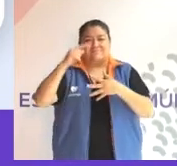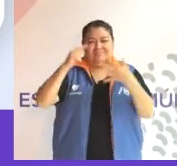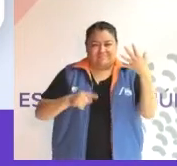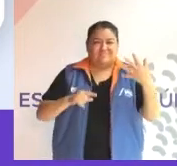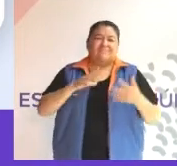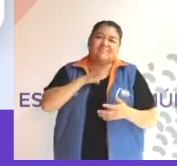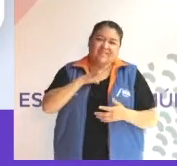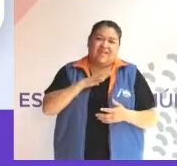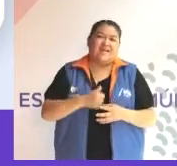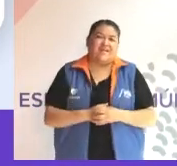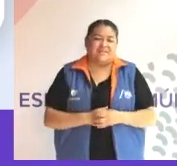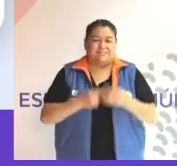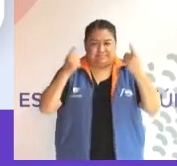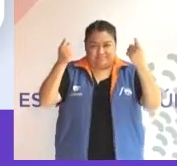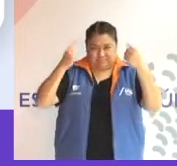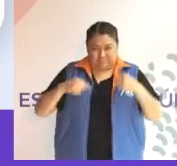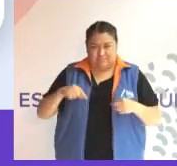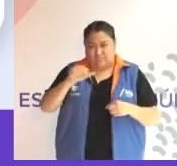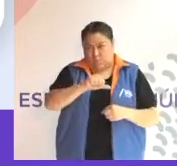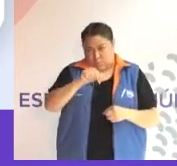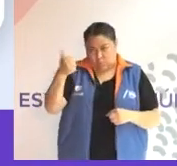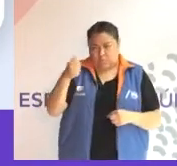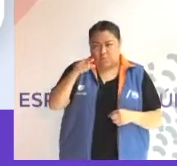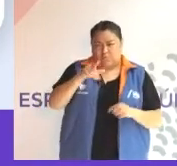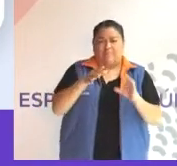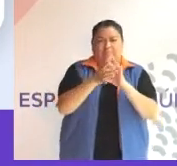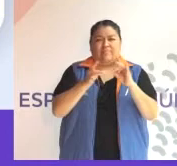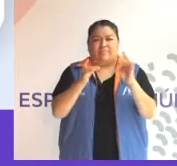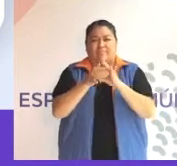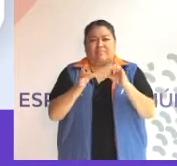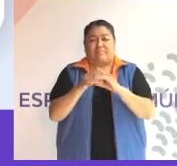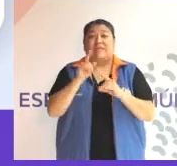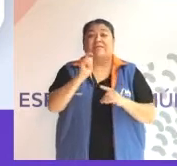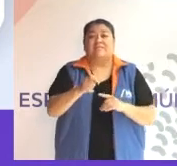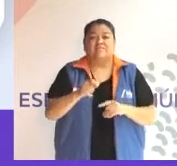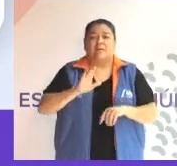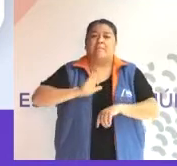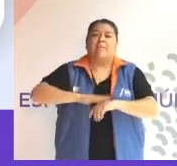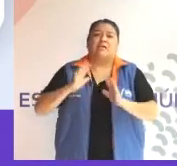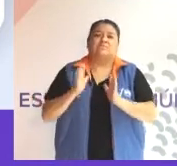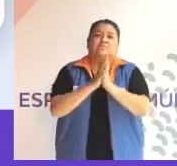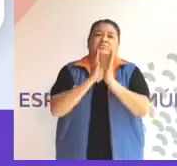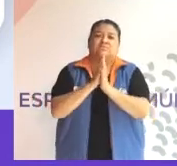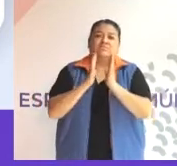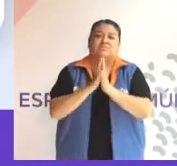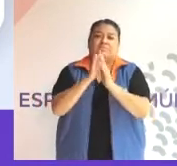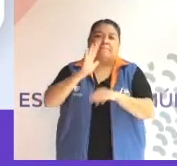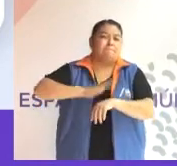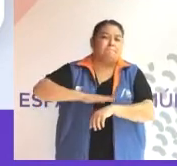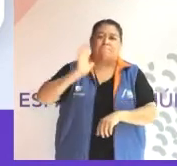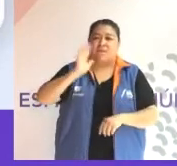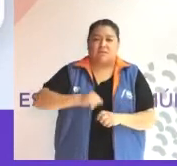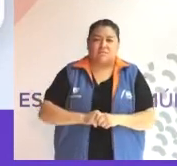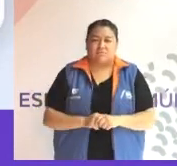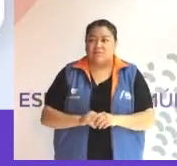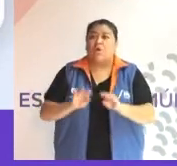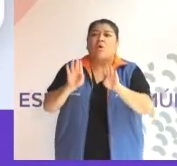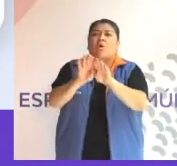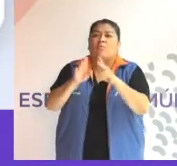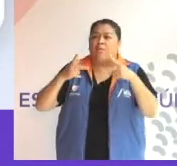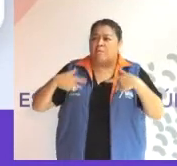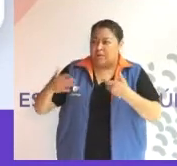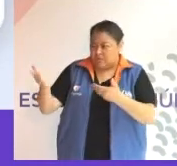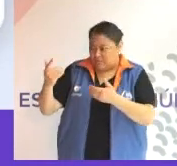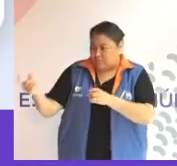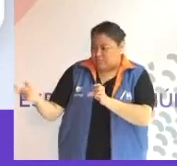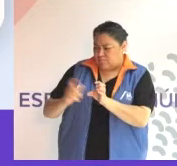Y otro punto importante que ustedes mencionaron es mayor participación, o sea, ¿cómo dejamos participar más a